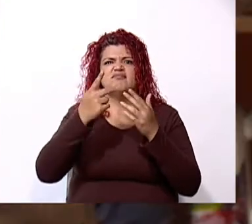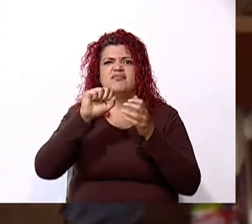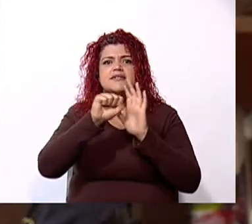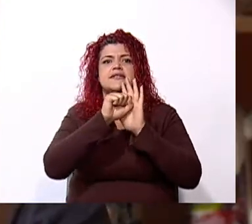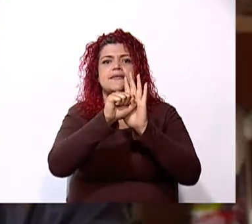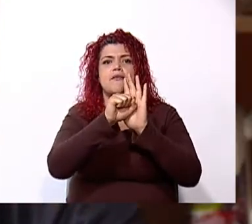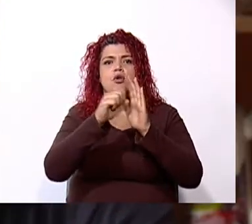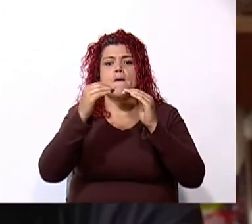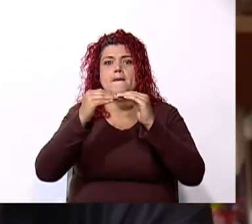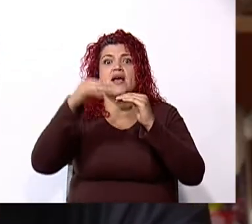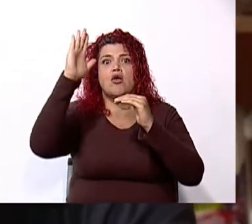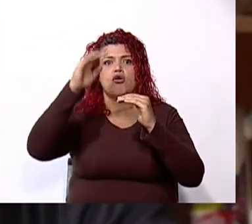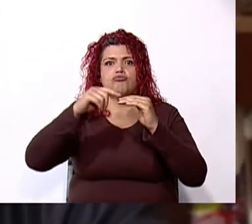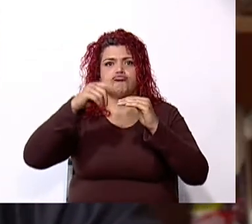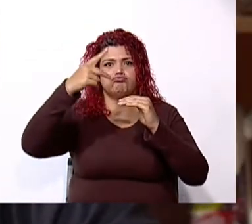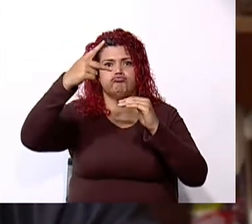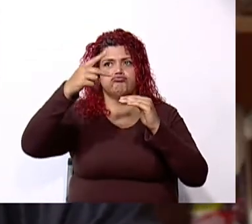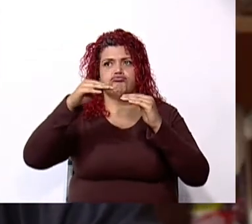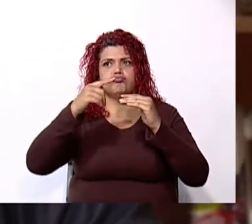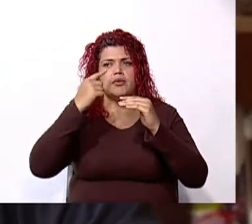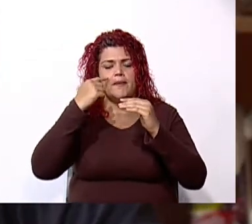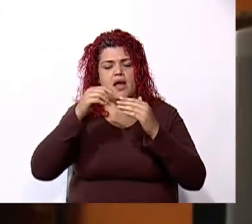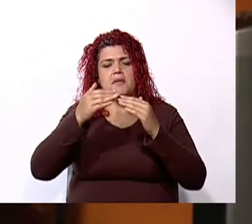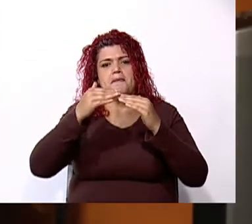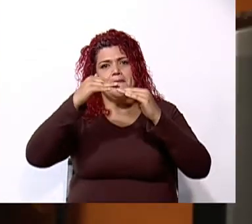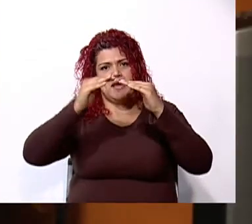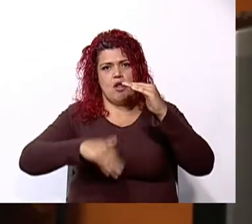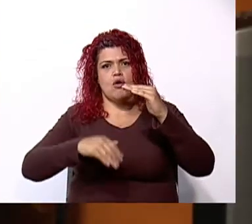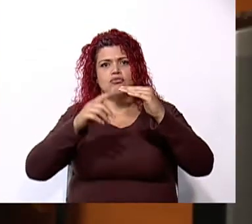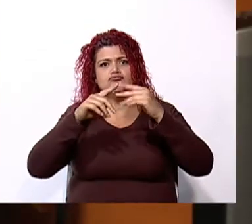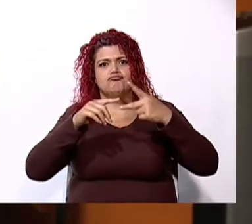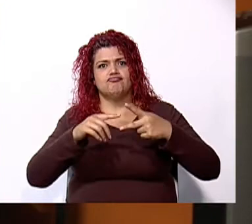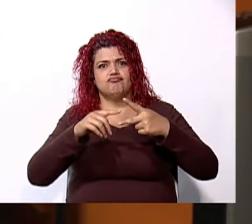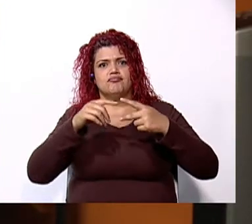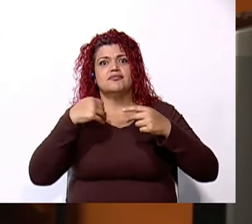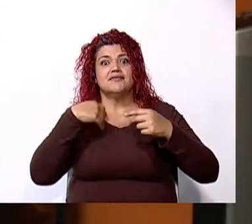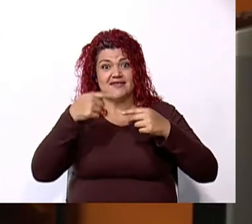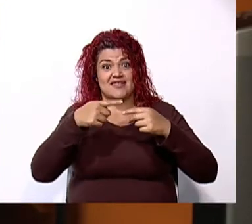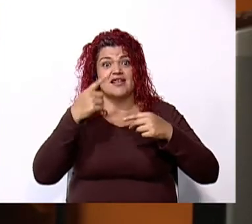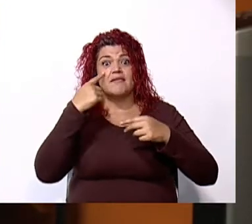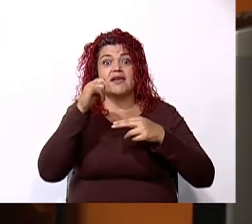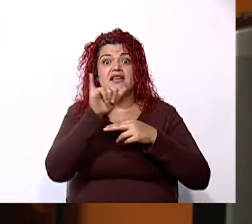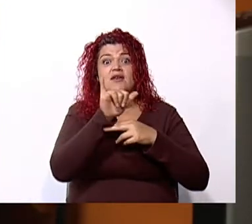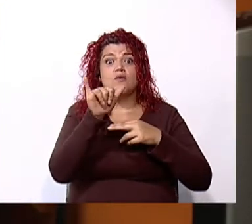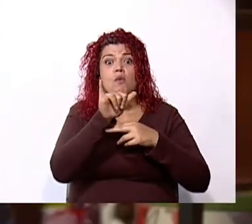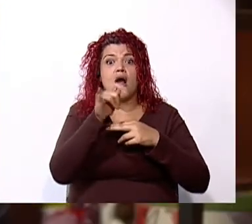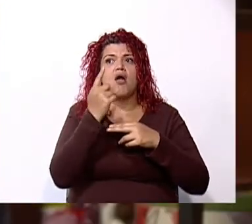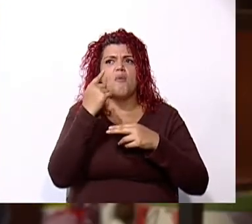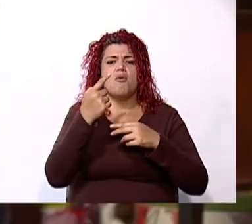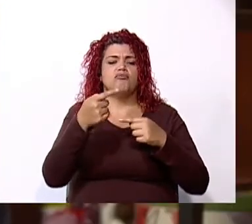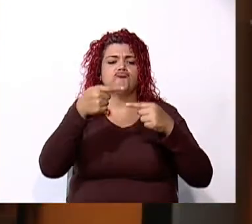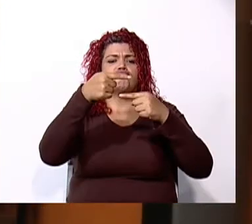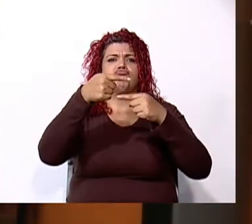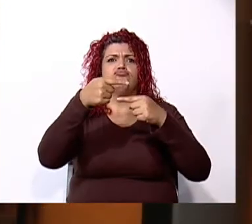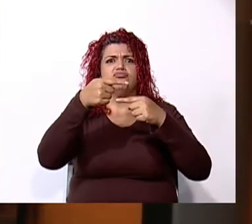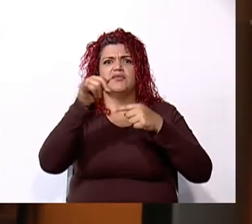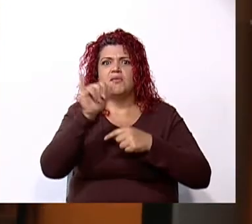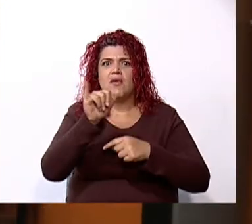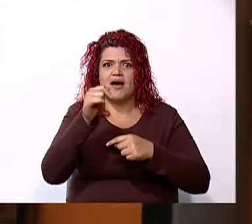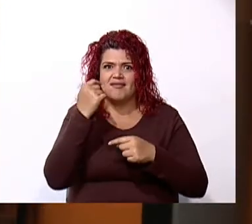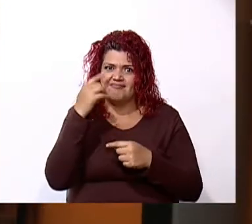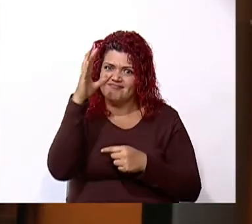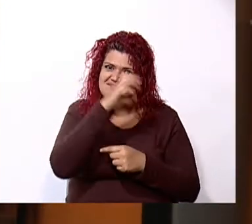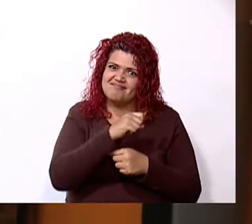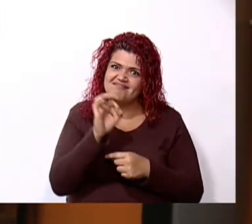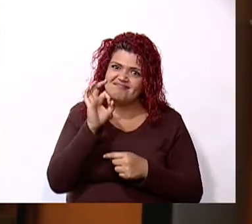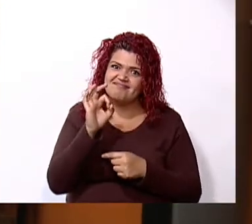forma. El símbolo menor, que lo representamos así. Y el símbolo igual, que se representa de esta otra forma. ¿Vieron qué chiva? Ven,